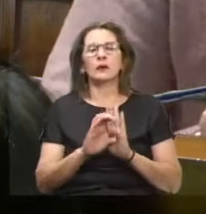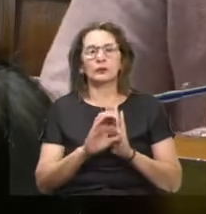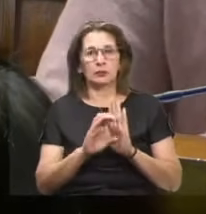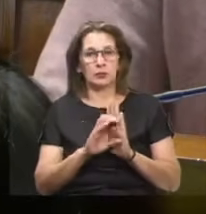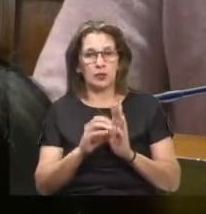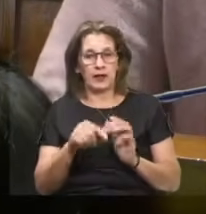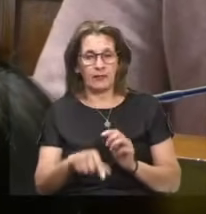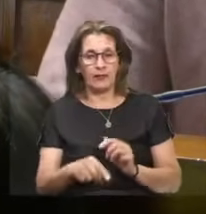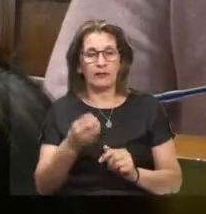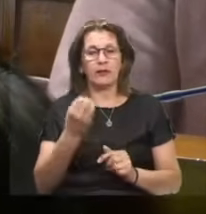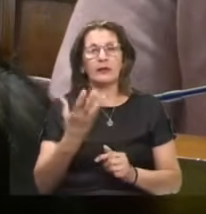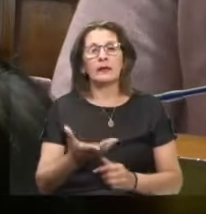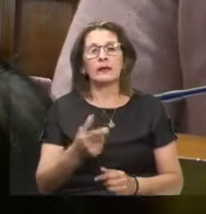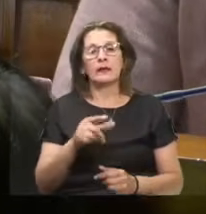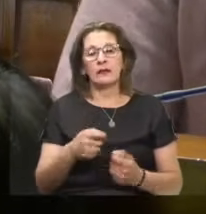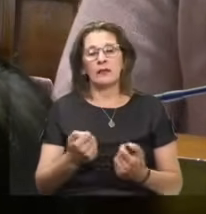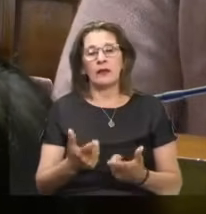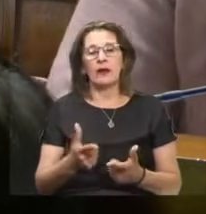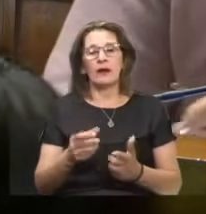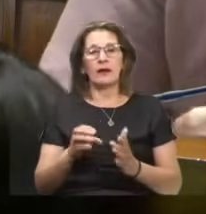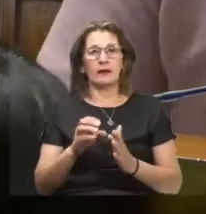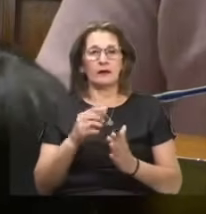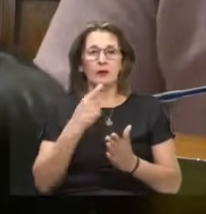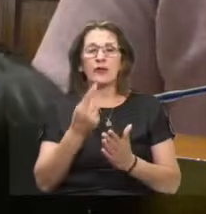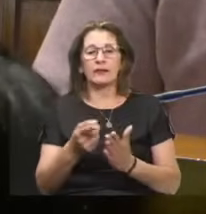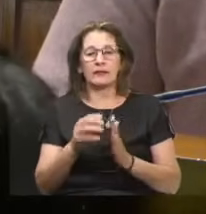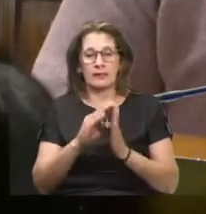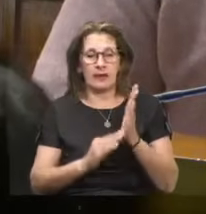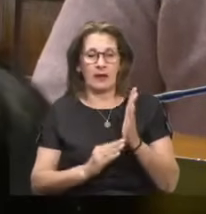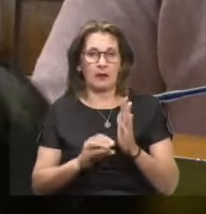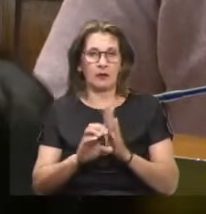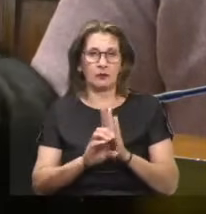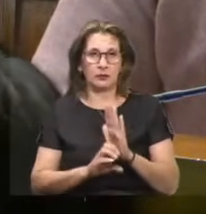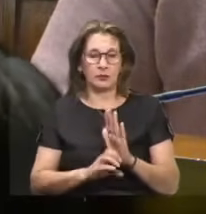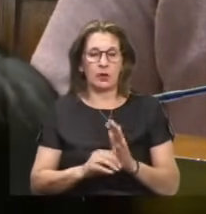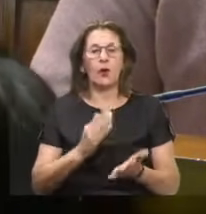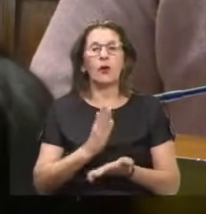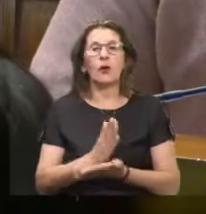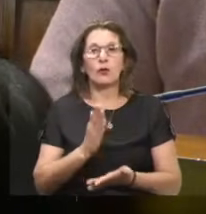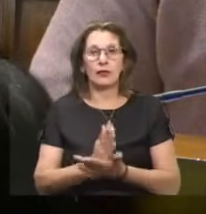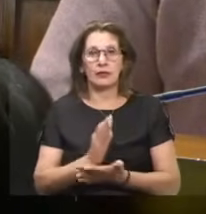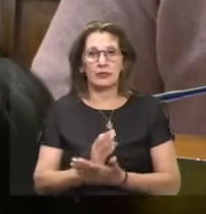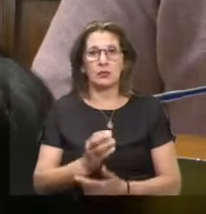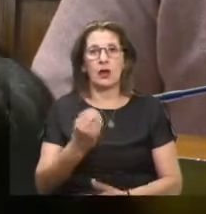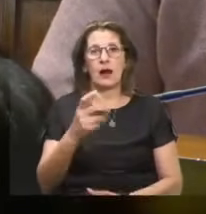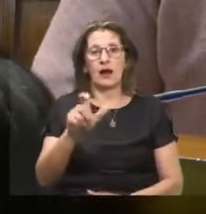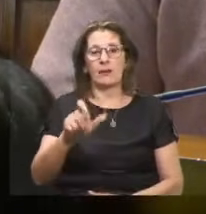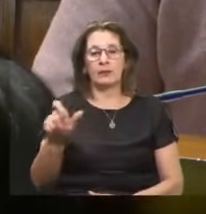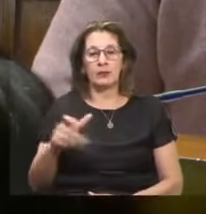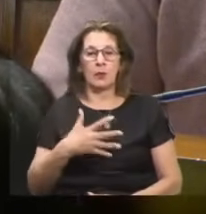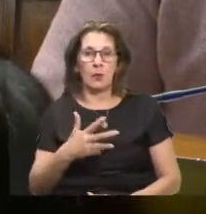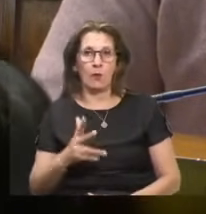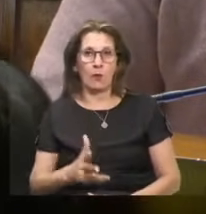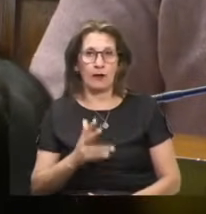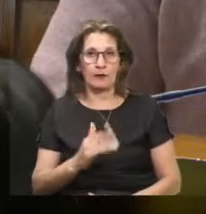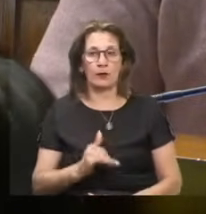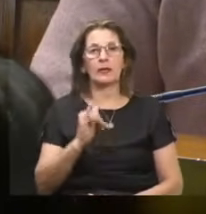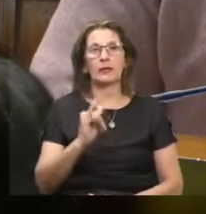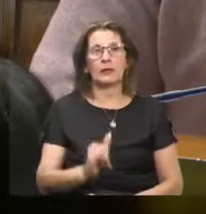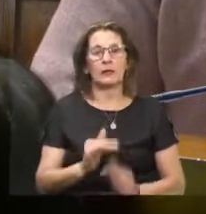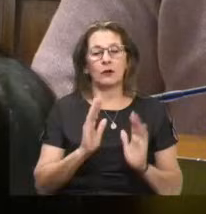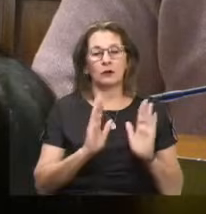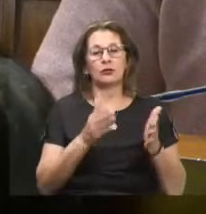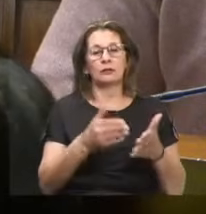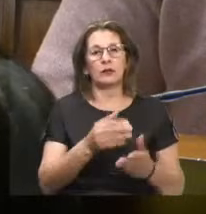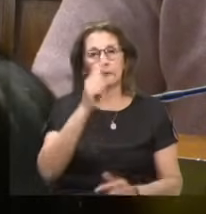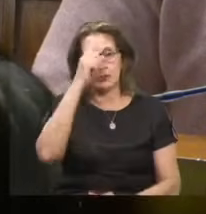constitucionalidad que incluye la Constitución, los derechos inherentes a la personalidad humana y los tratados